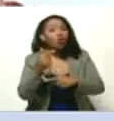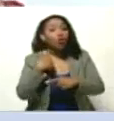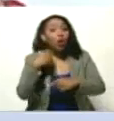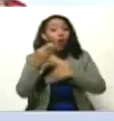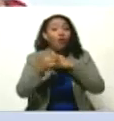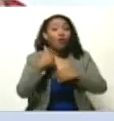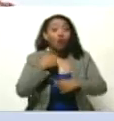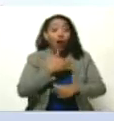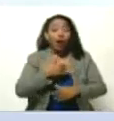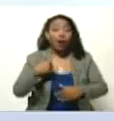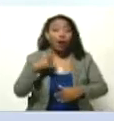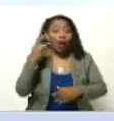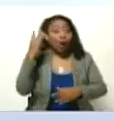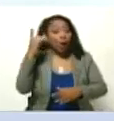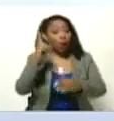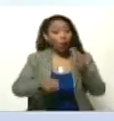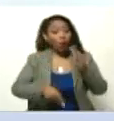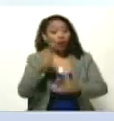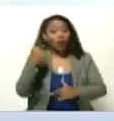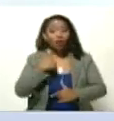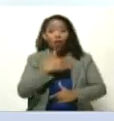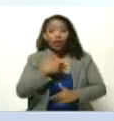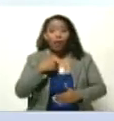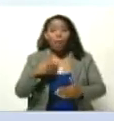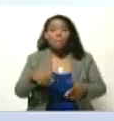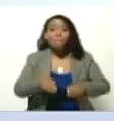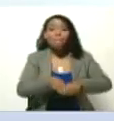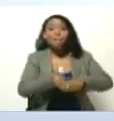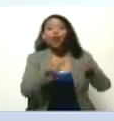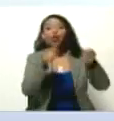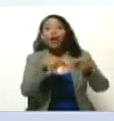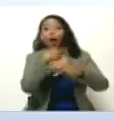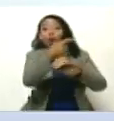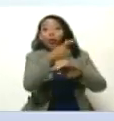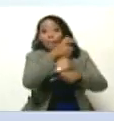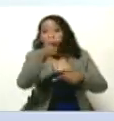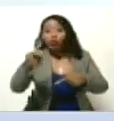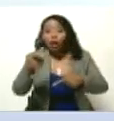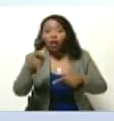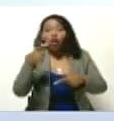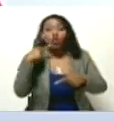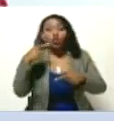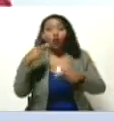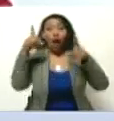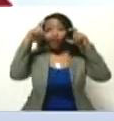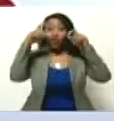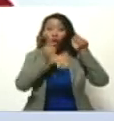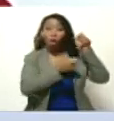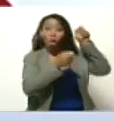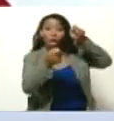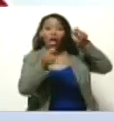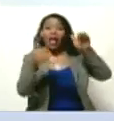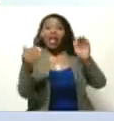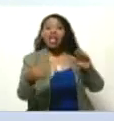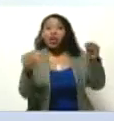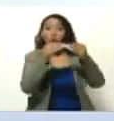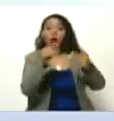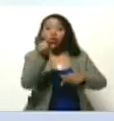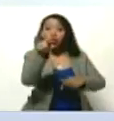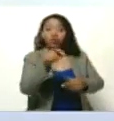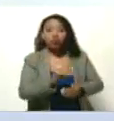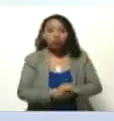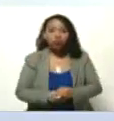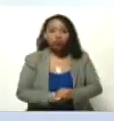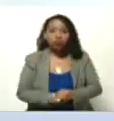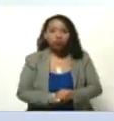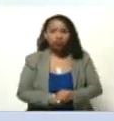las cosas de una vez. Porque si yo quiero perjudicar a Pedro, entonces yo saco un afiche de Pedro. Pedro es como tú. ¿Eh?